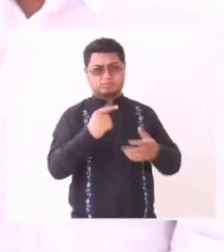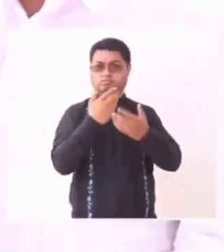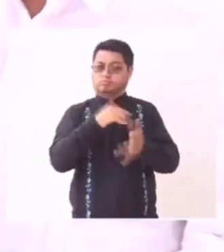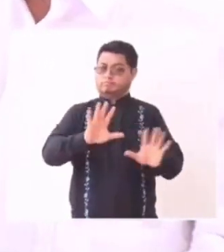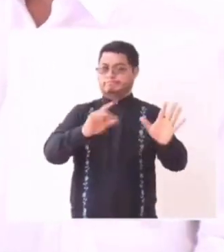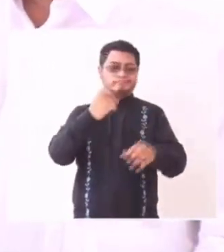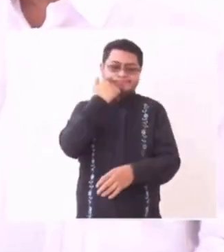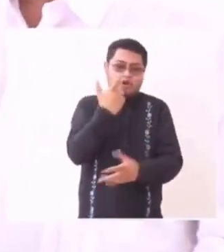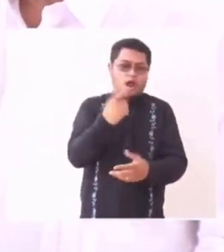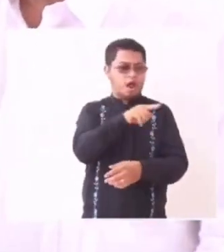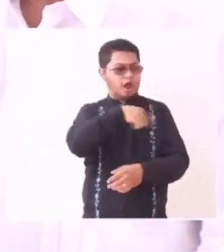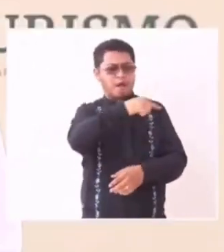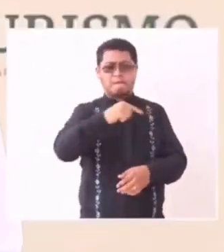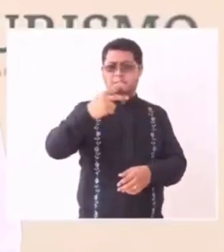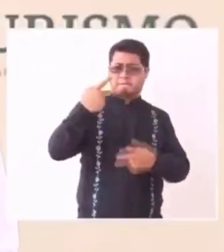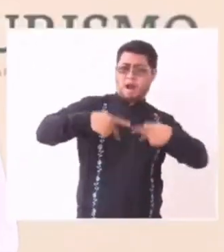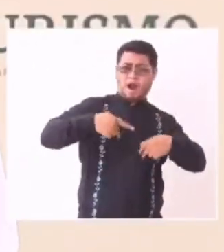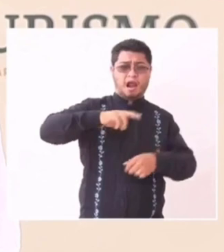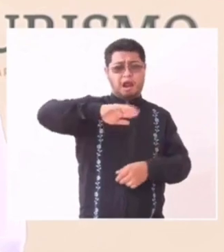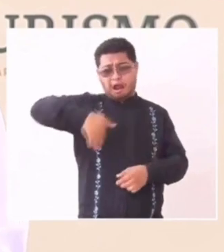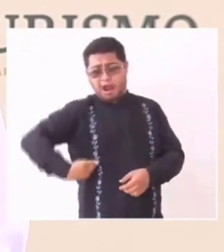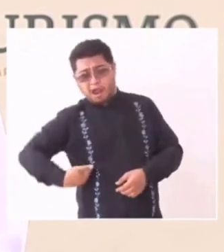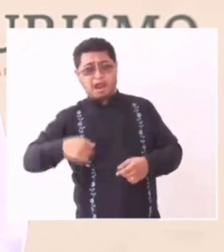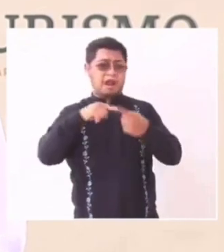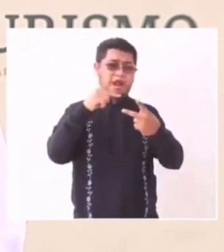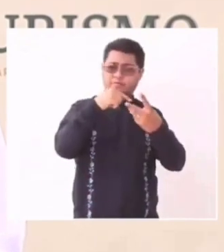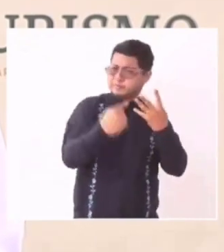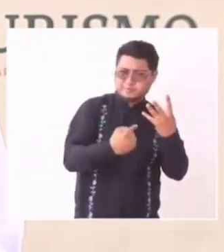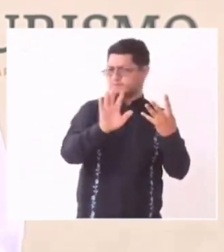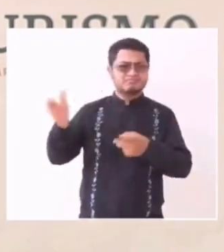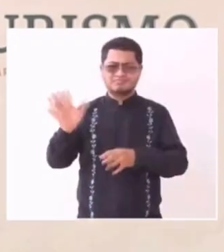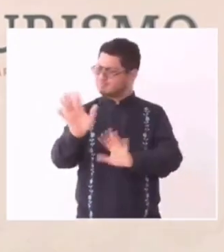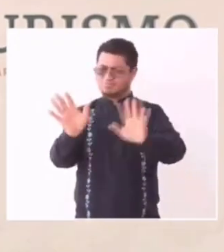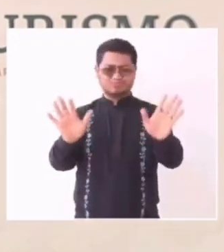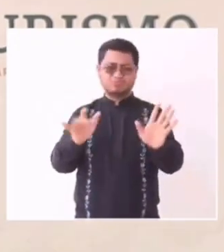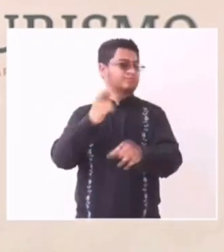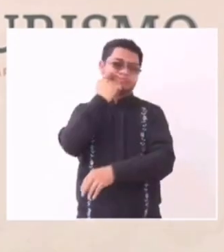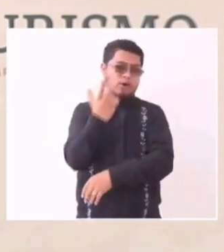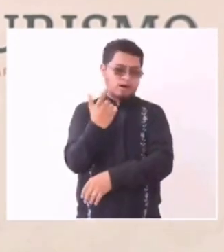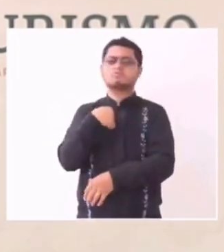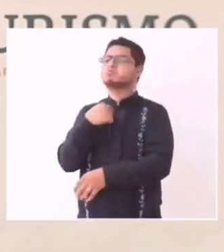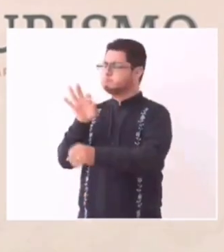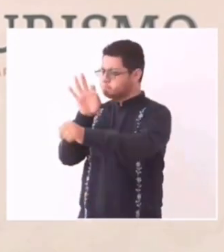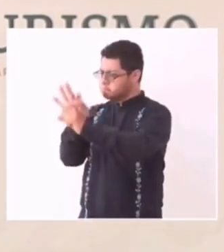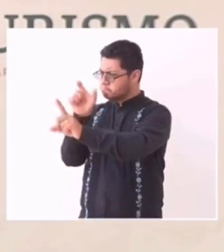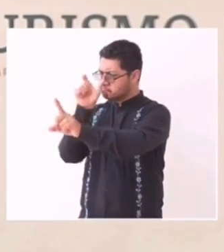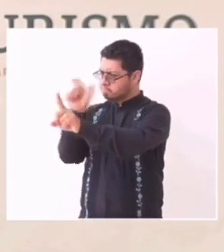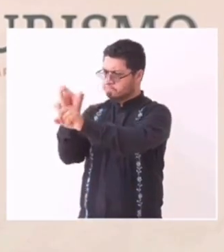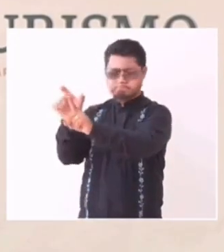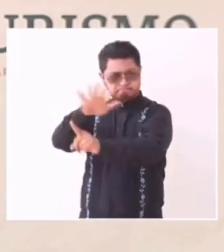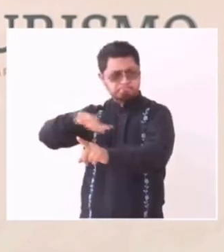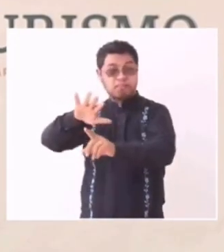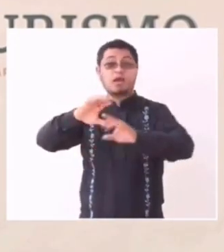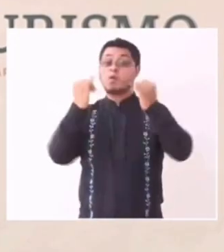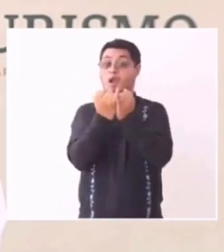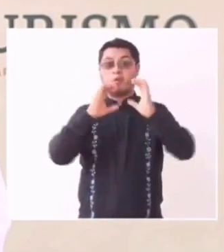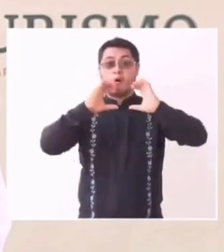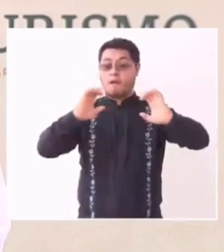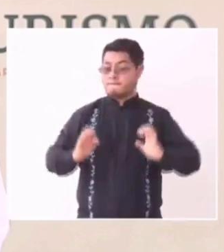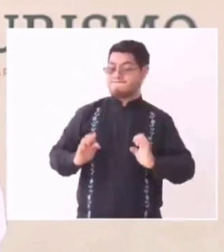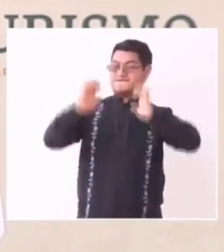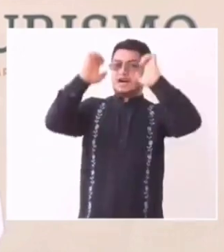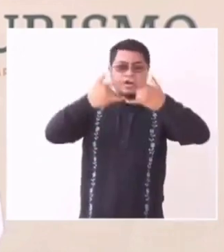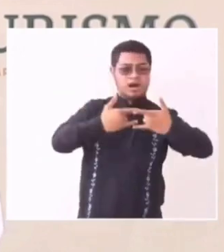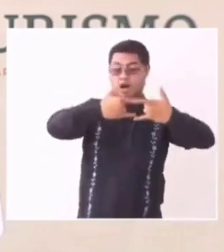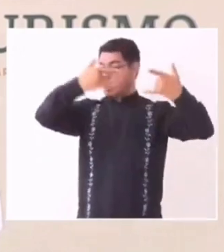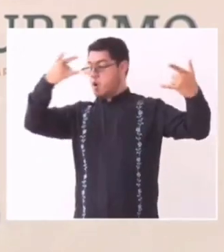que haya heridos de ningún bando. Tenemos que protegernos y también proteger nuestros edificios